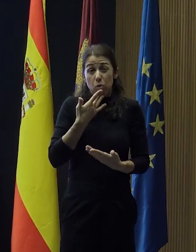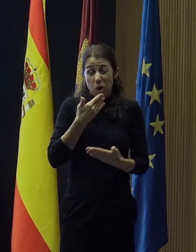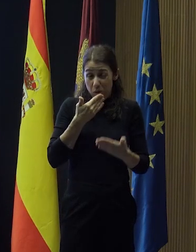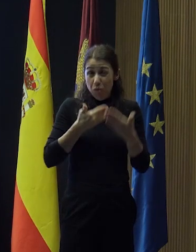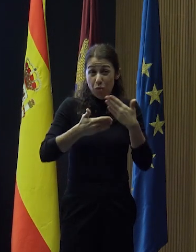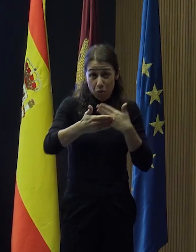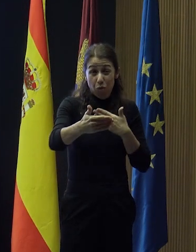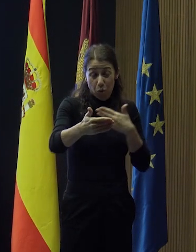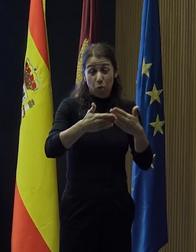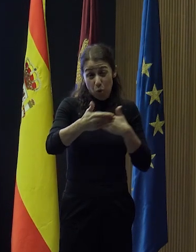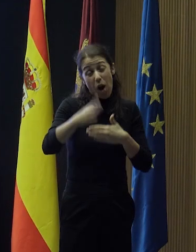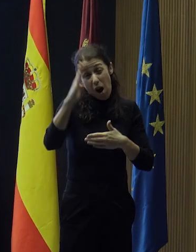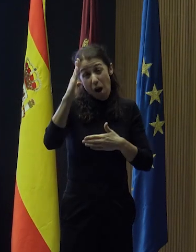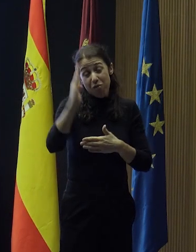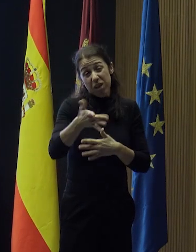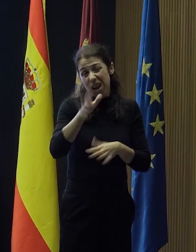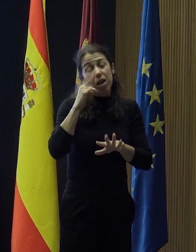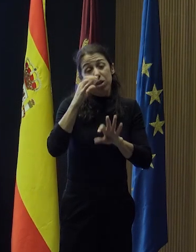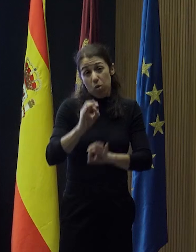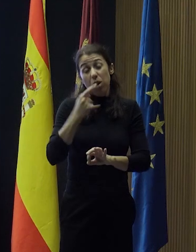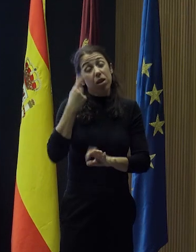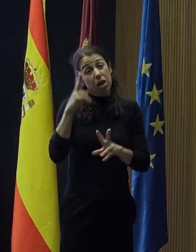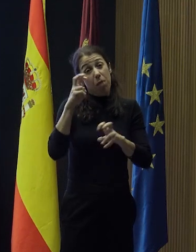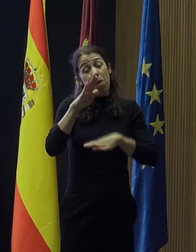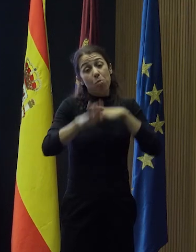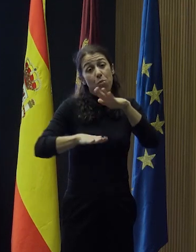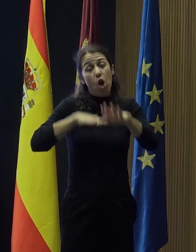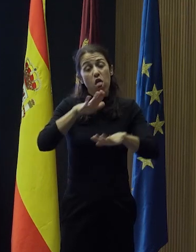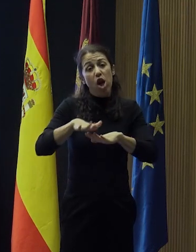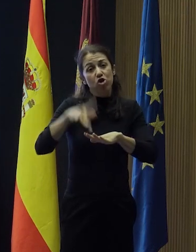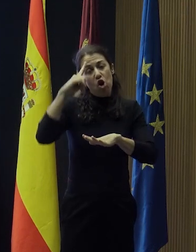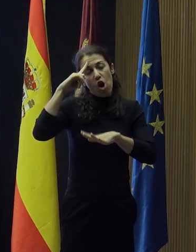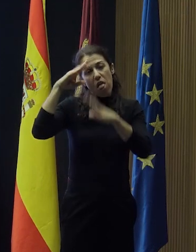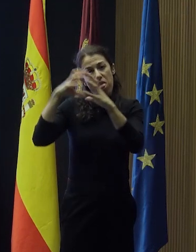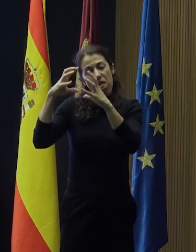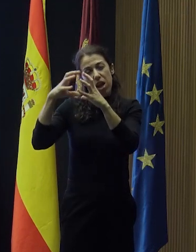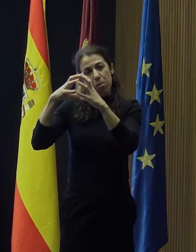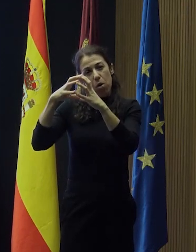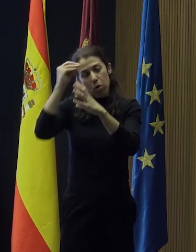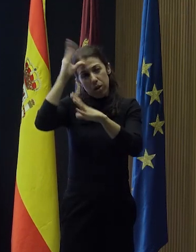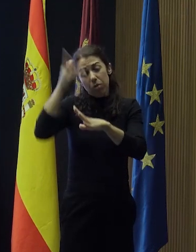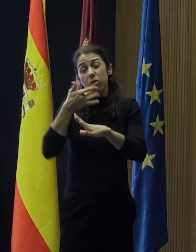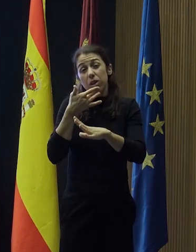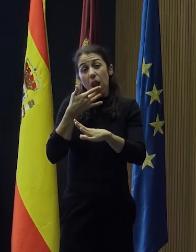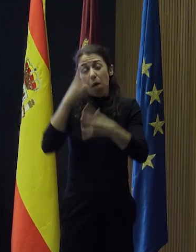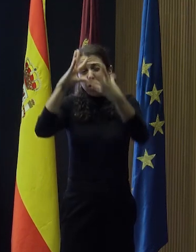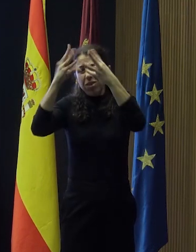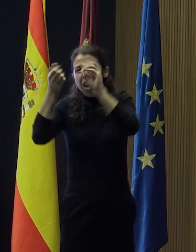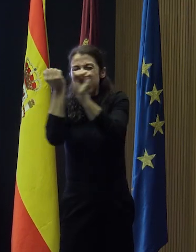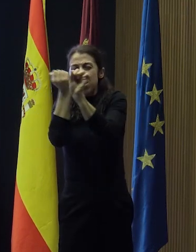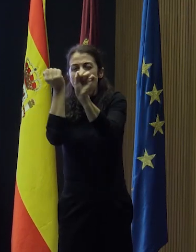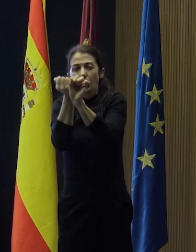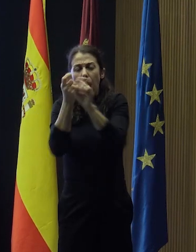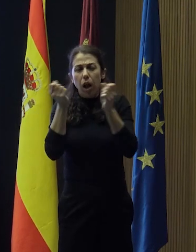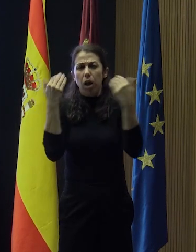efecto a futuras generaciones en los procesos relacionados con el deterioro cognitivo. Entonces, sí, la plasticidad hay que trabajarla, hay que